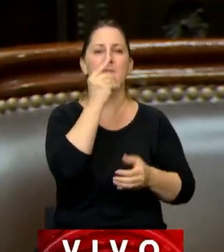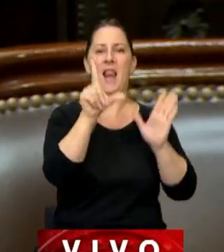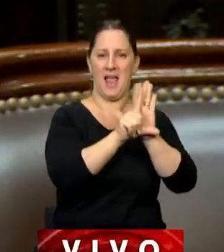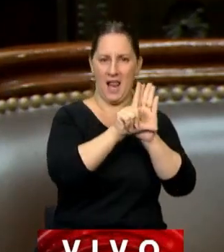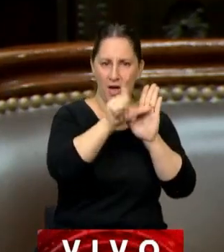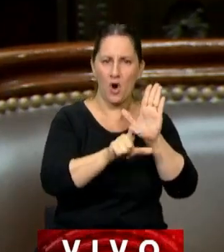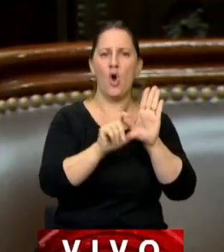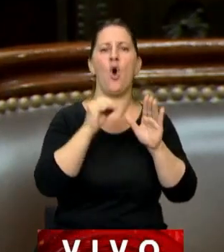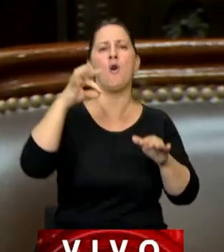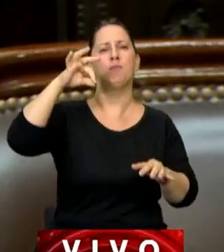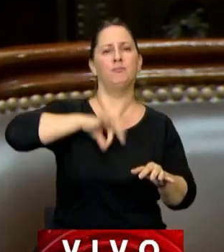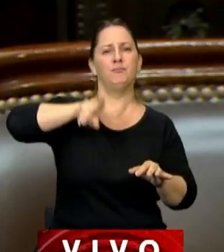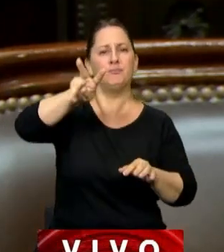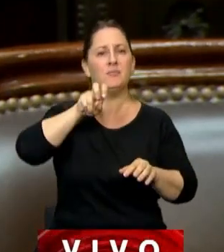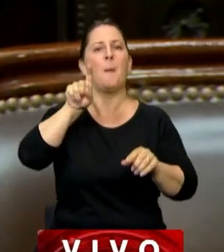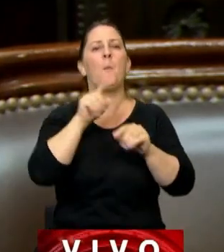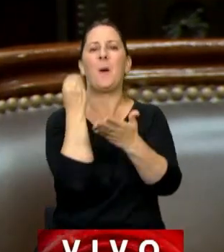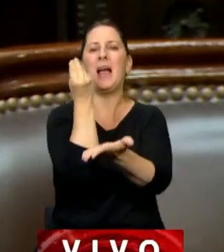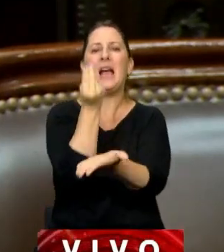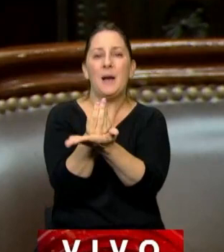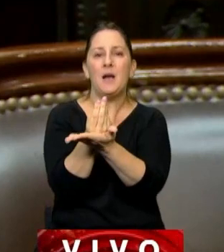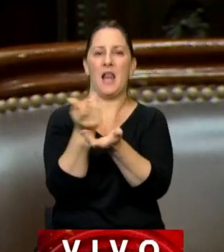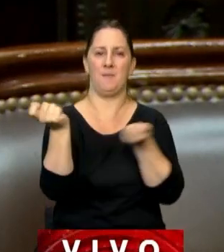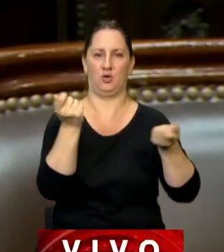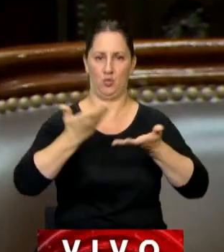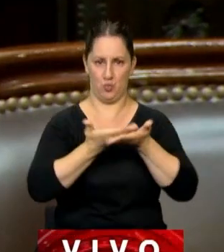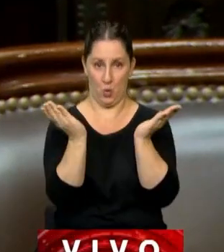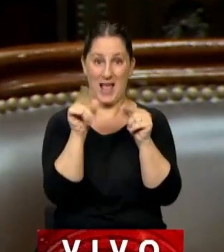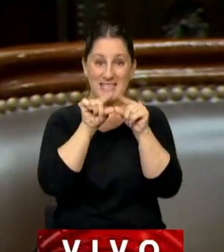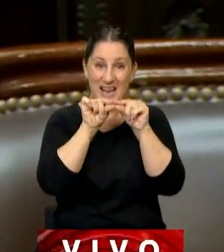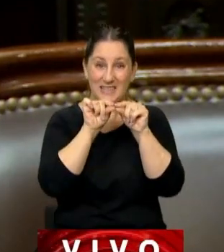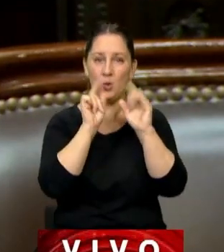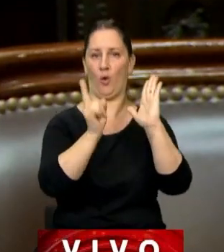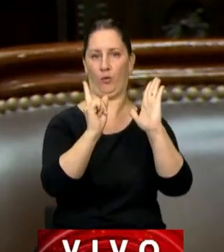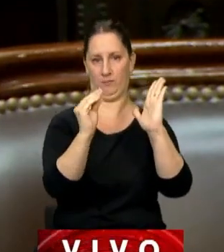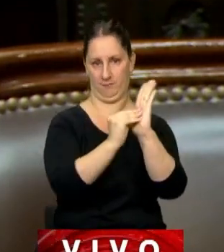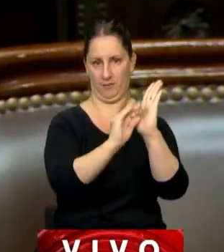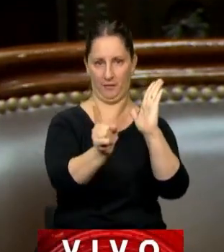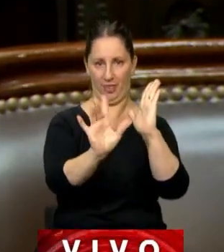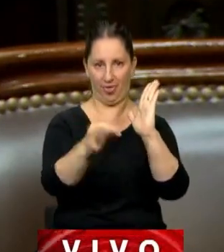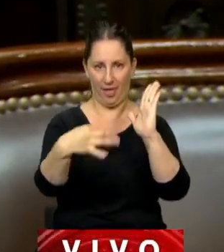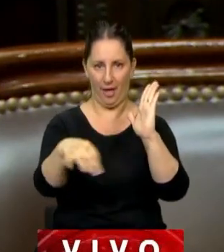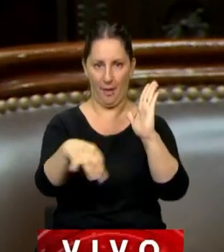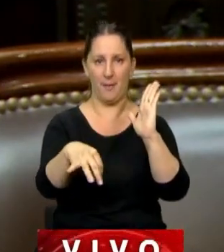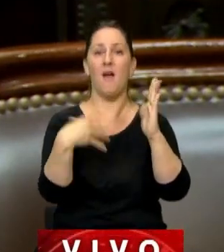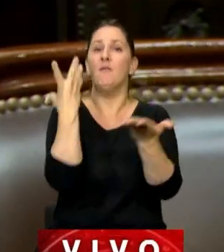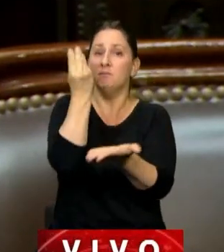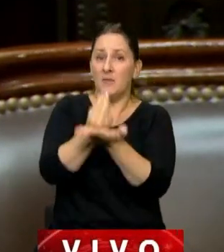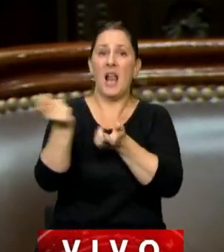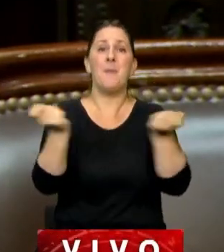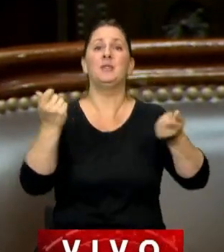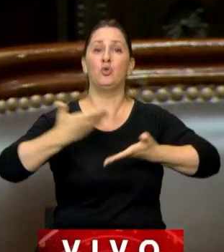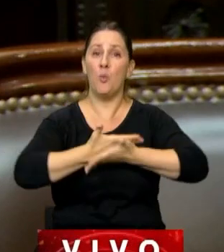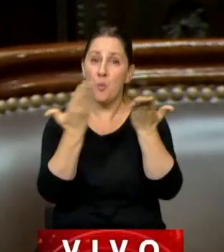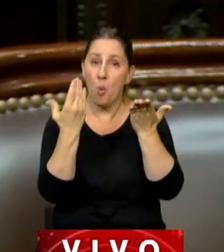legisladores o las remuneraciones de quienes tienen cargos públicos. Ese artículo debe permanecer y quienes ocupen cargos públicos